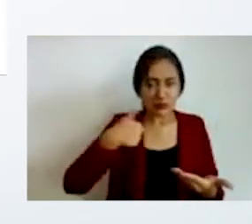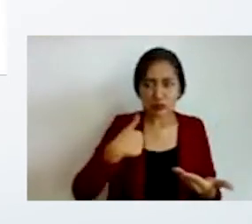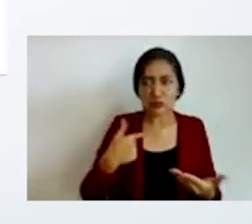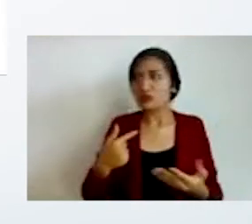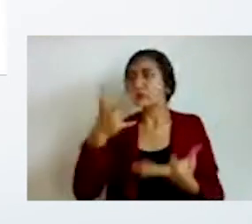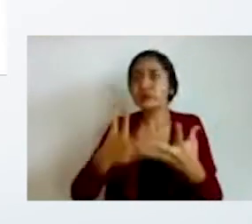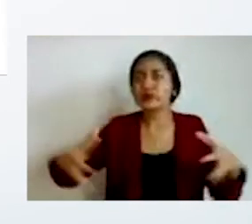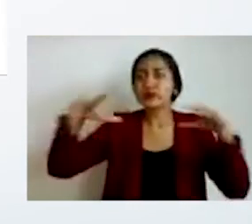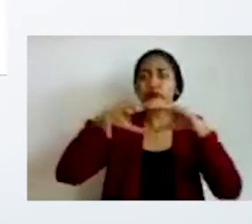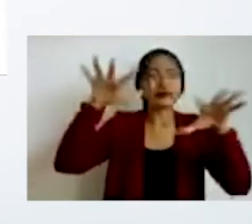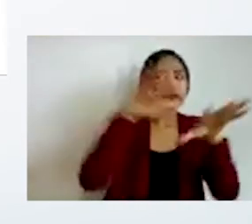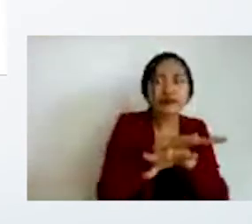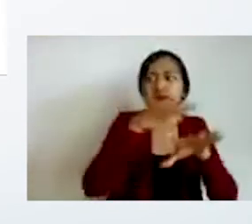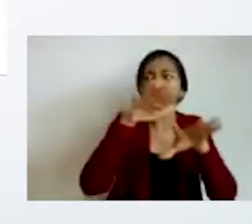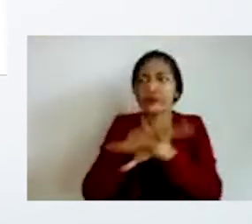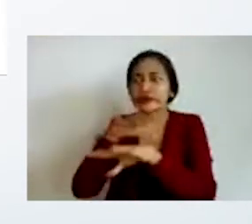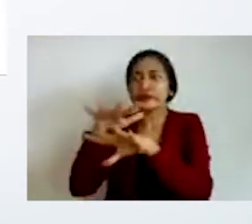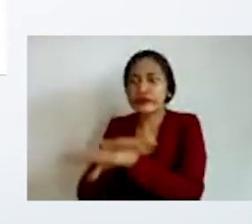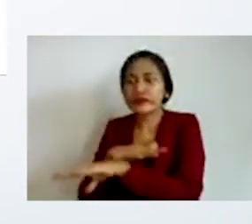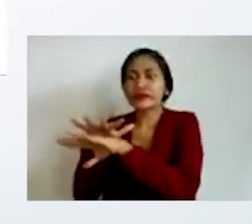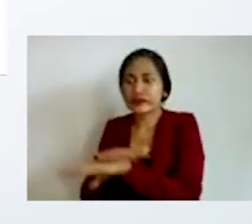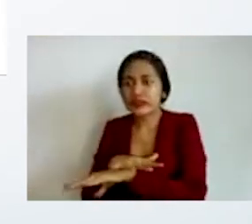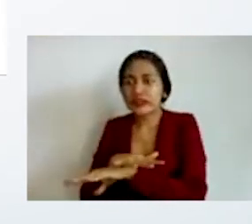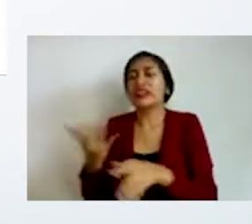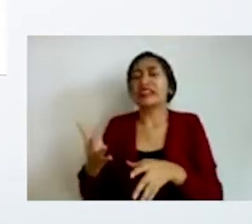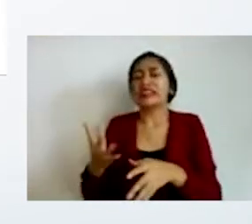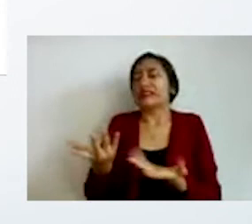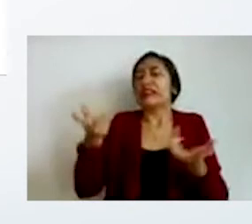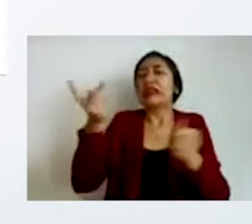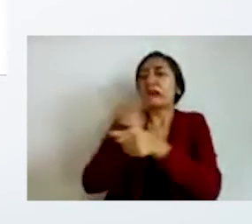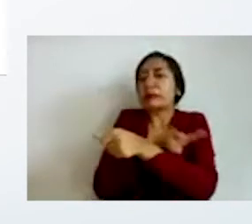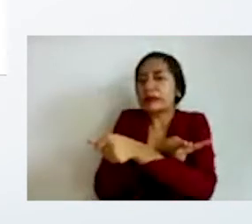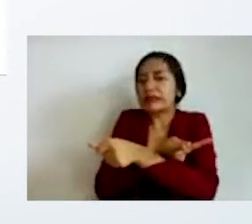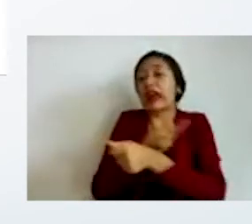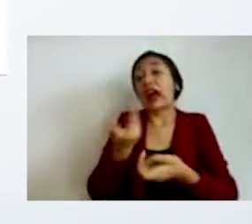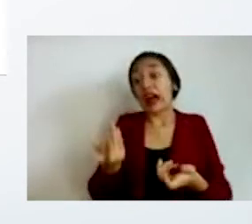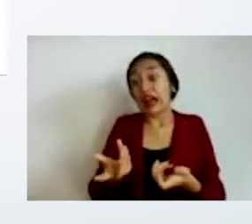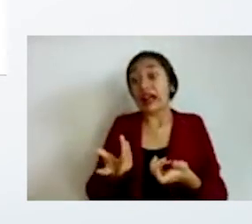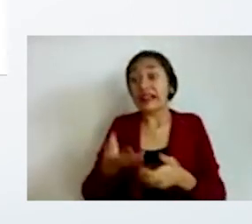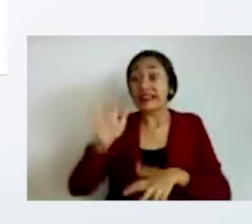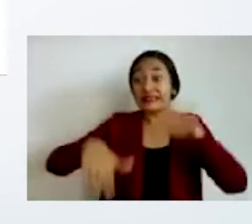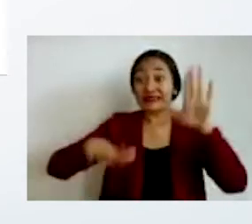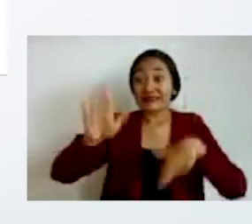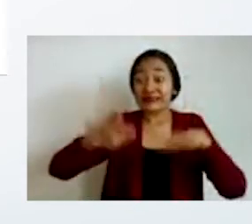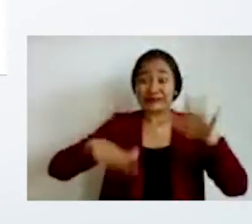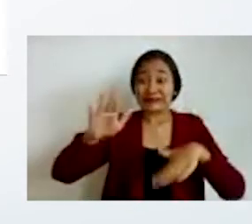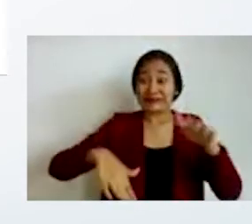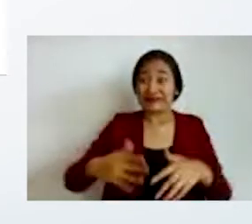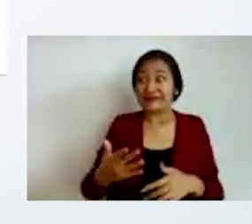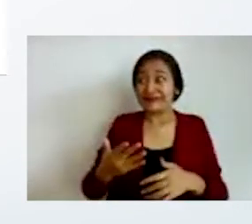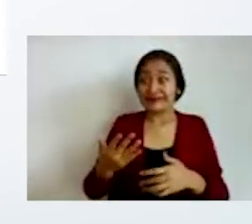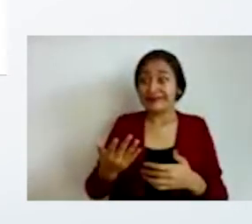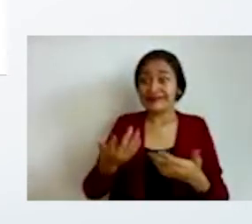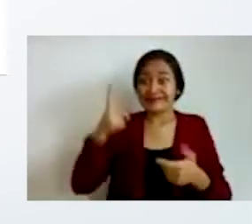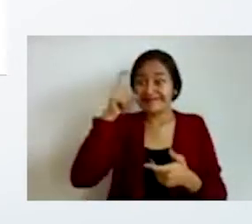incluye, entre otras cosas, un recurso muy antiguo, un recurso que